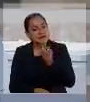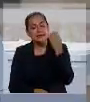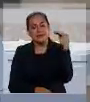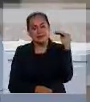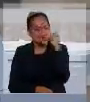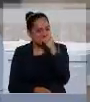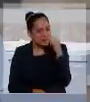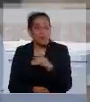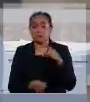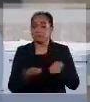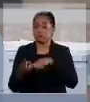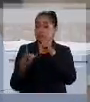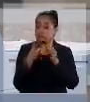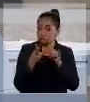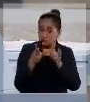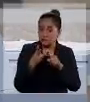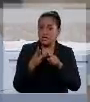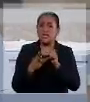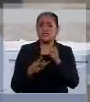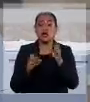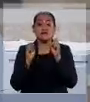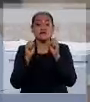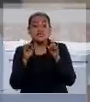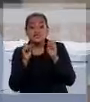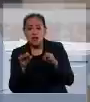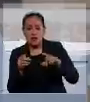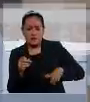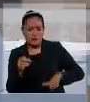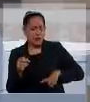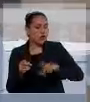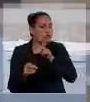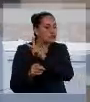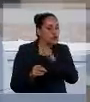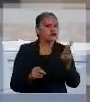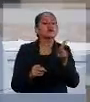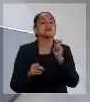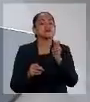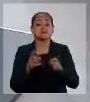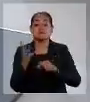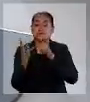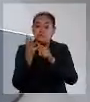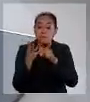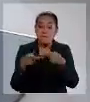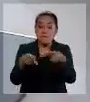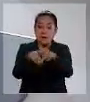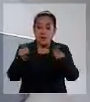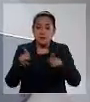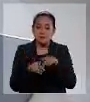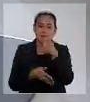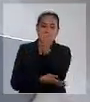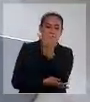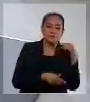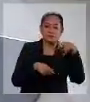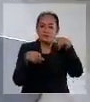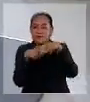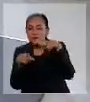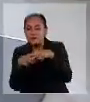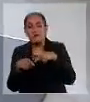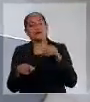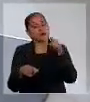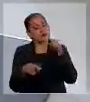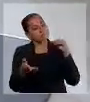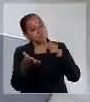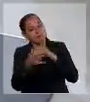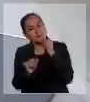en todas las oficinas públicas y en todas las plazas y jardines principales de México.